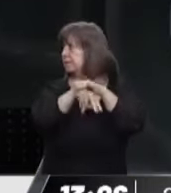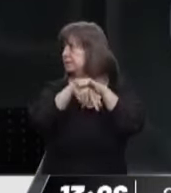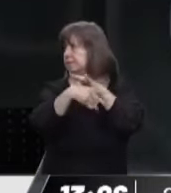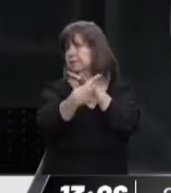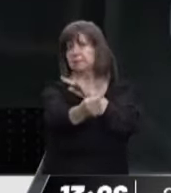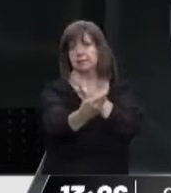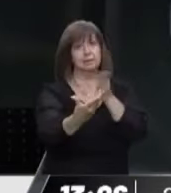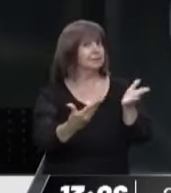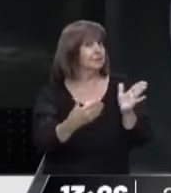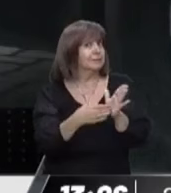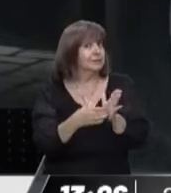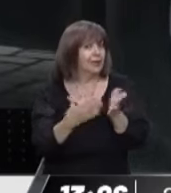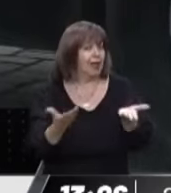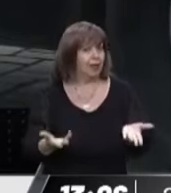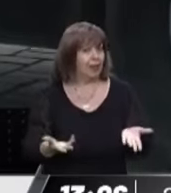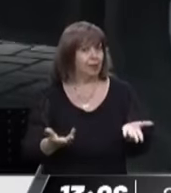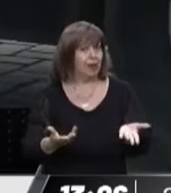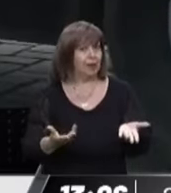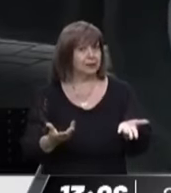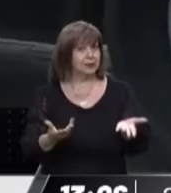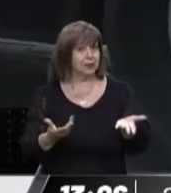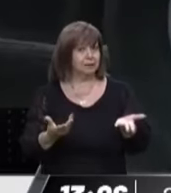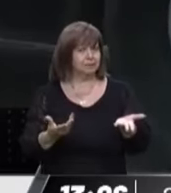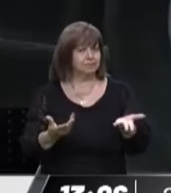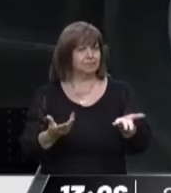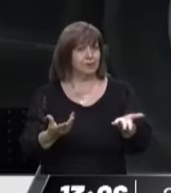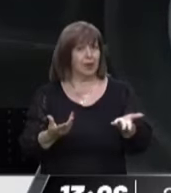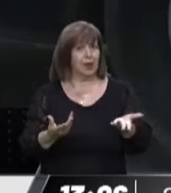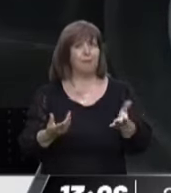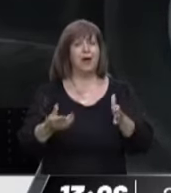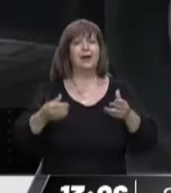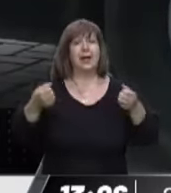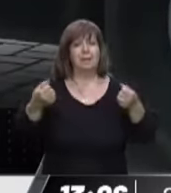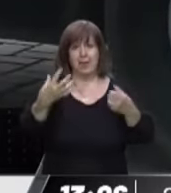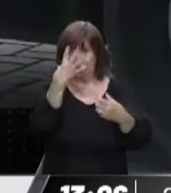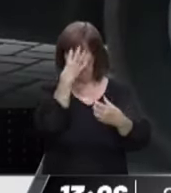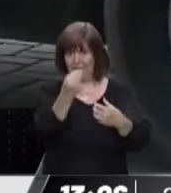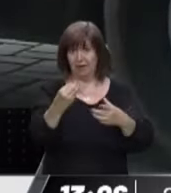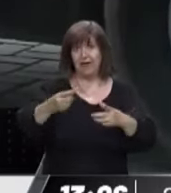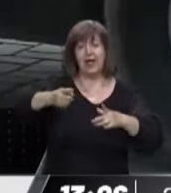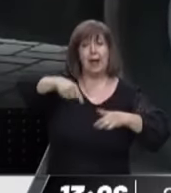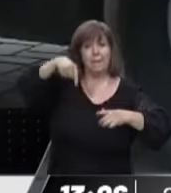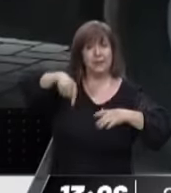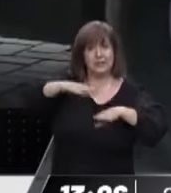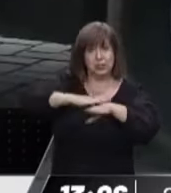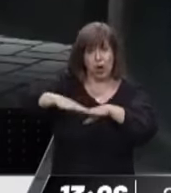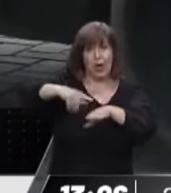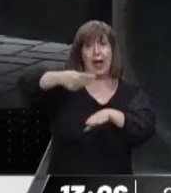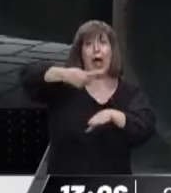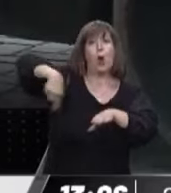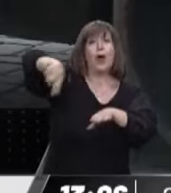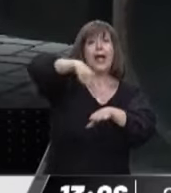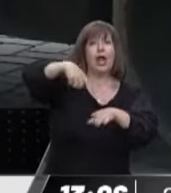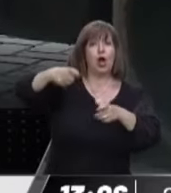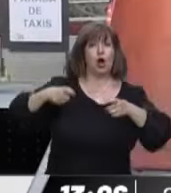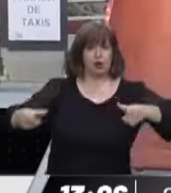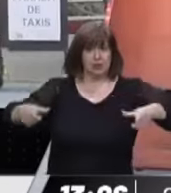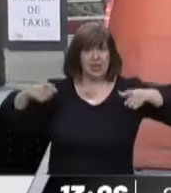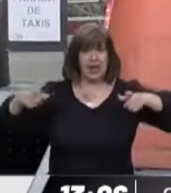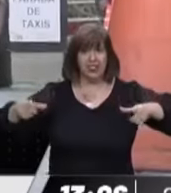escapara, según la información extraoficial que hay hasta el momento. Por otro lado, también seguramente se va a tener que investigar por qué se estaba usando